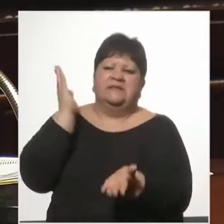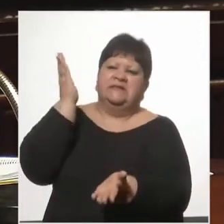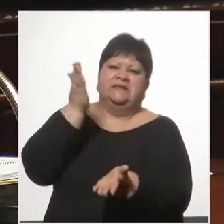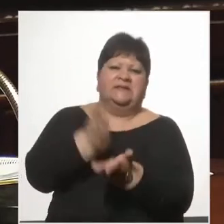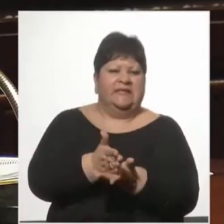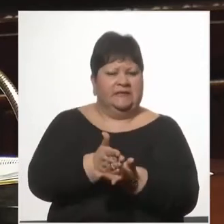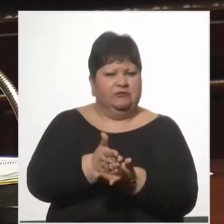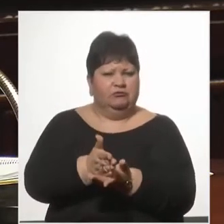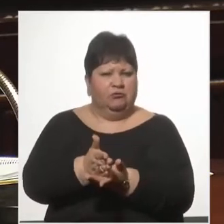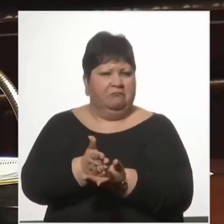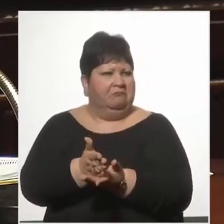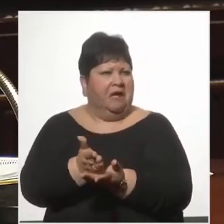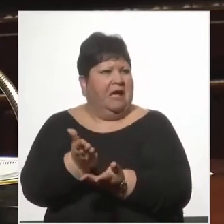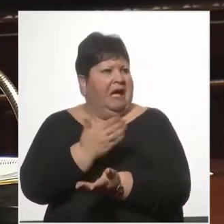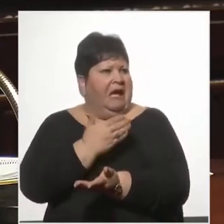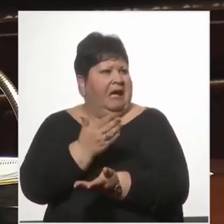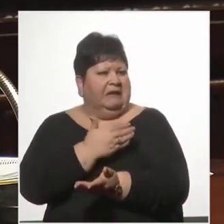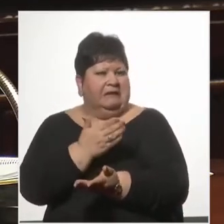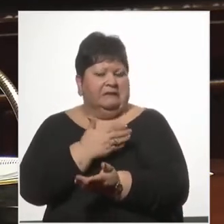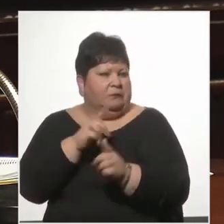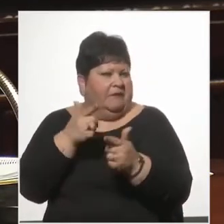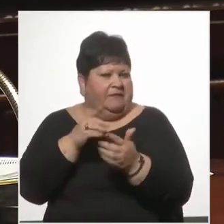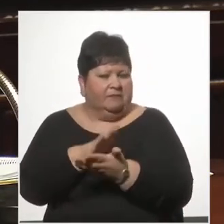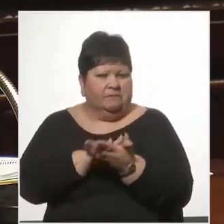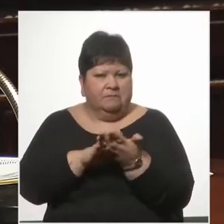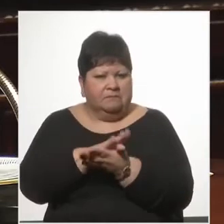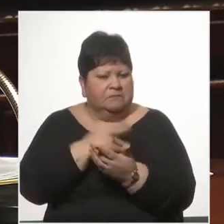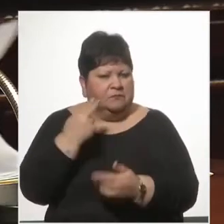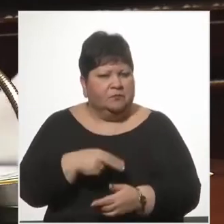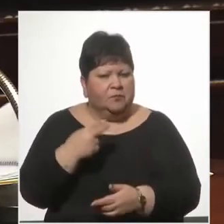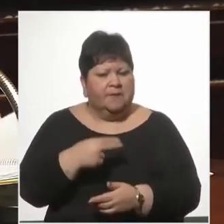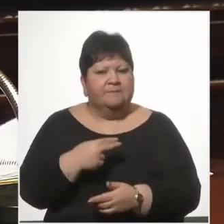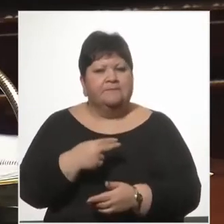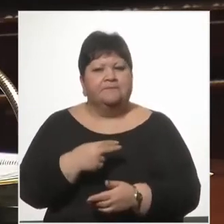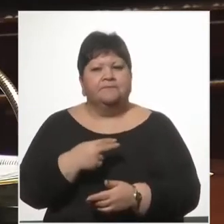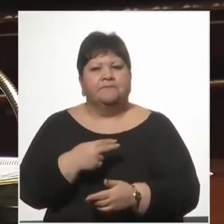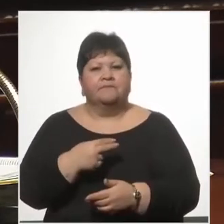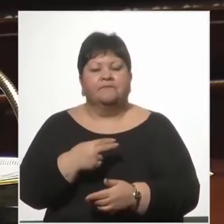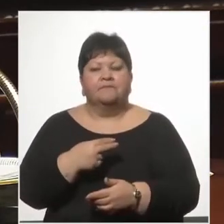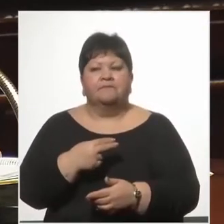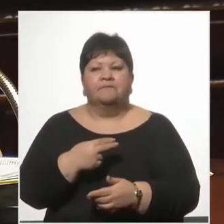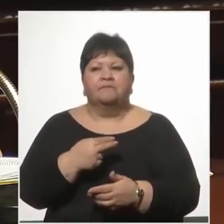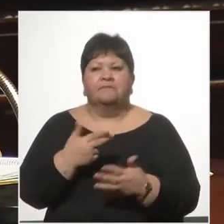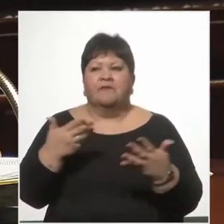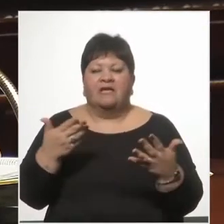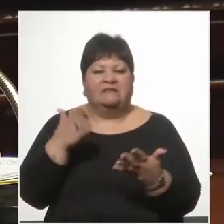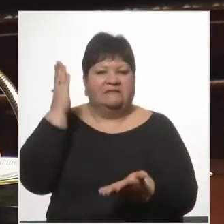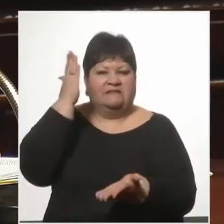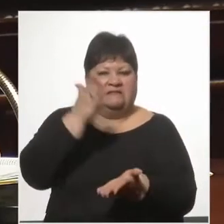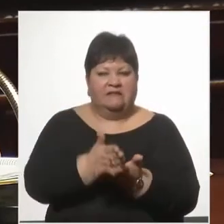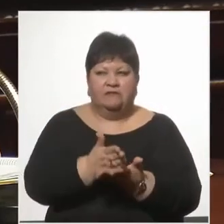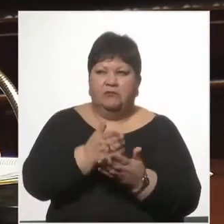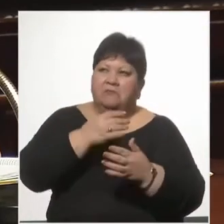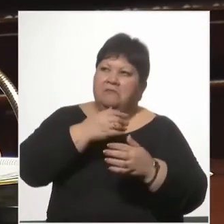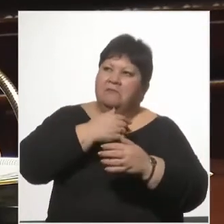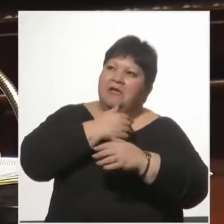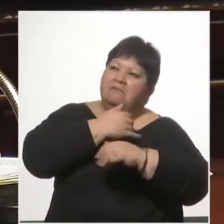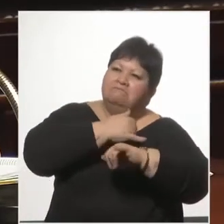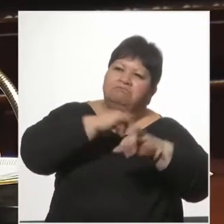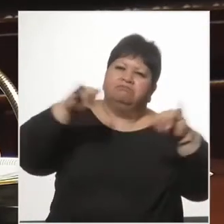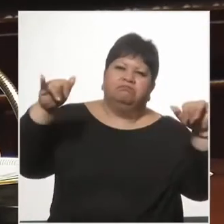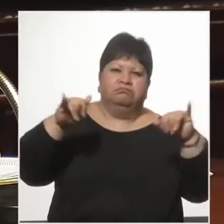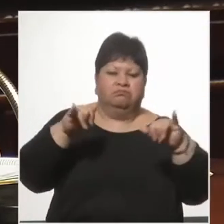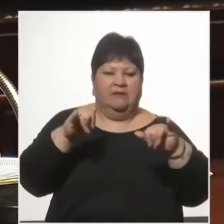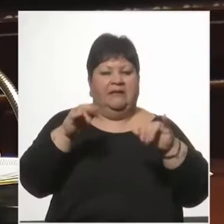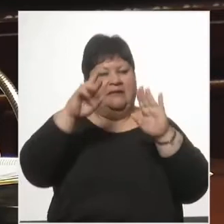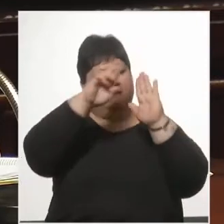un comandante, quebrantando la reserva que debe tener una sanción. La hacen pública, violando los